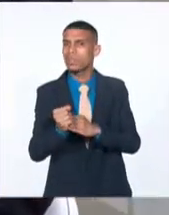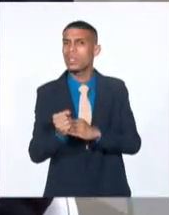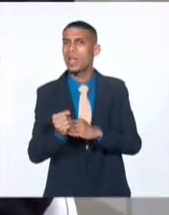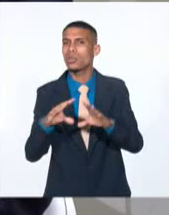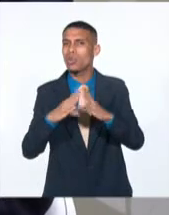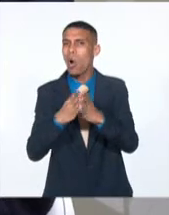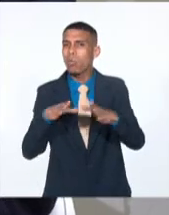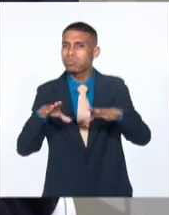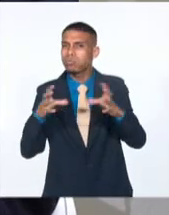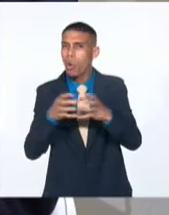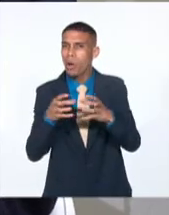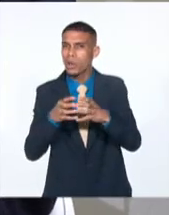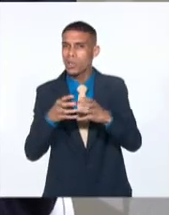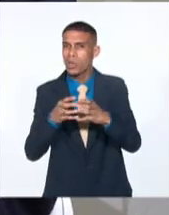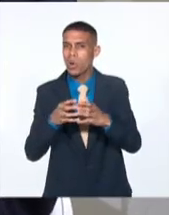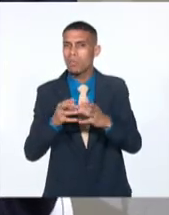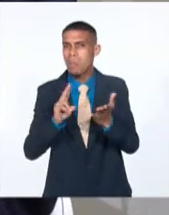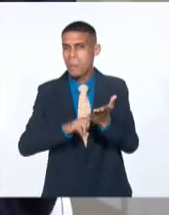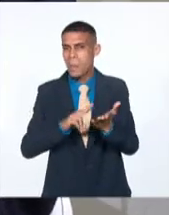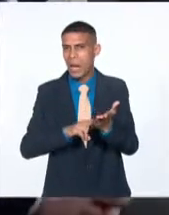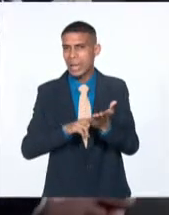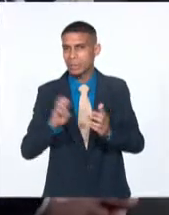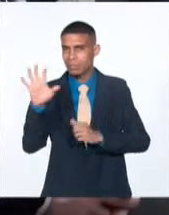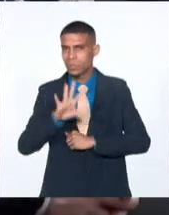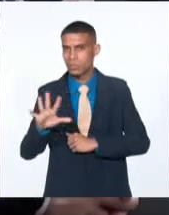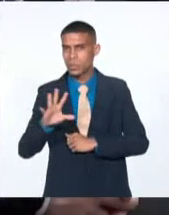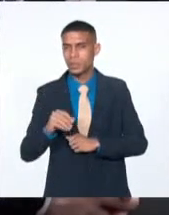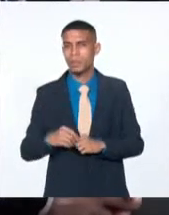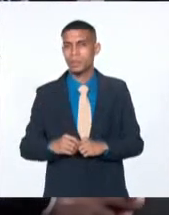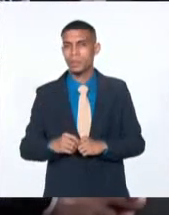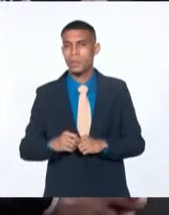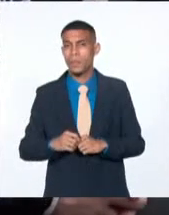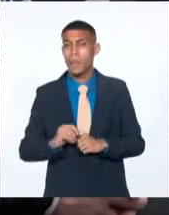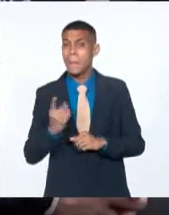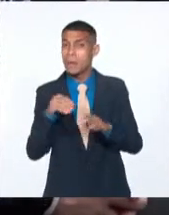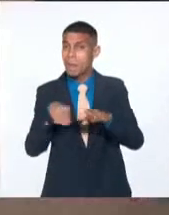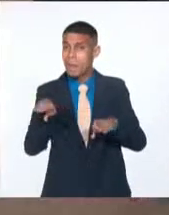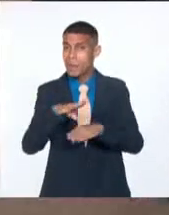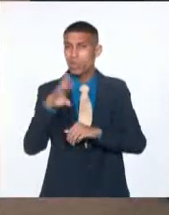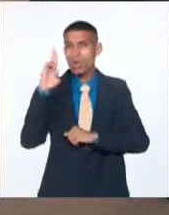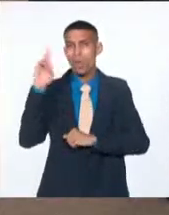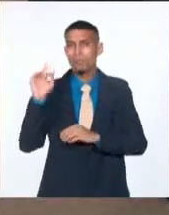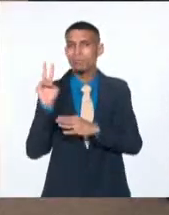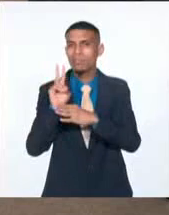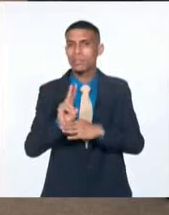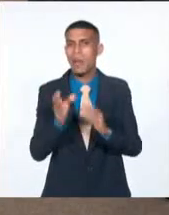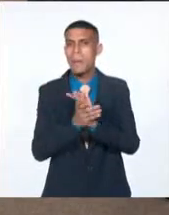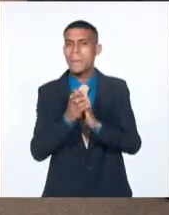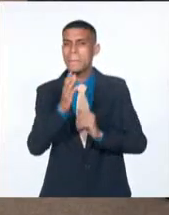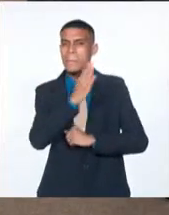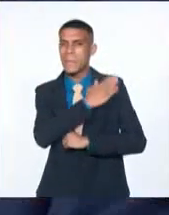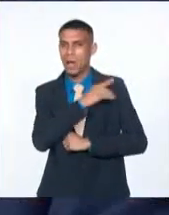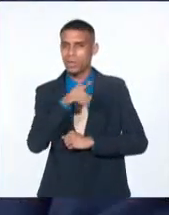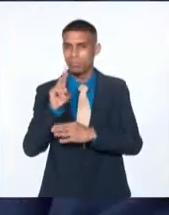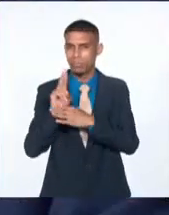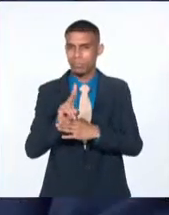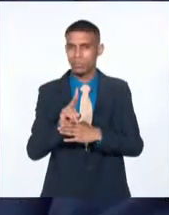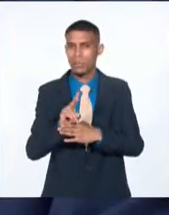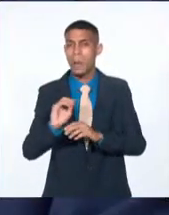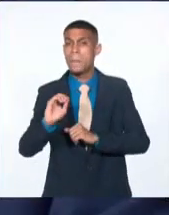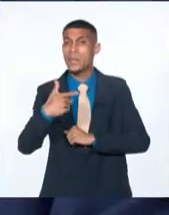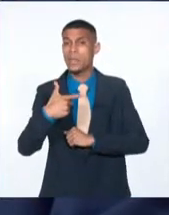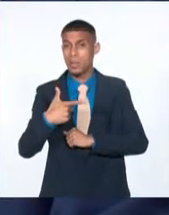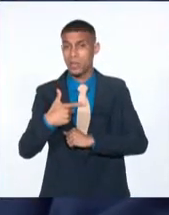no alineados, Marrero Cruz recordó la visita realizada en marzo de este año a esa nación por el vicepresidente